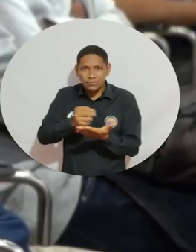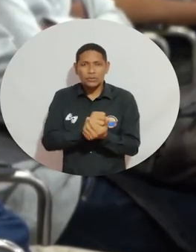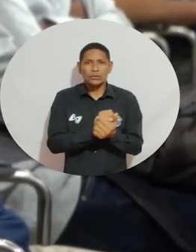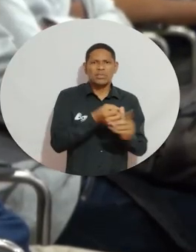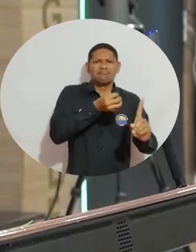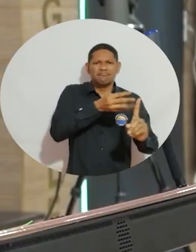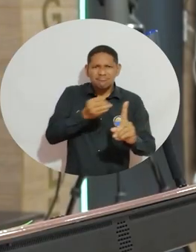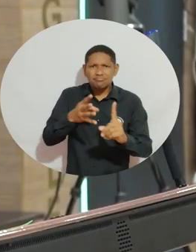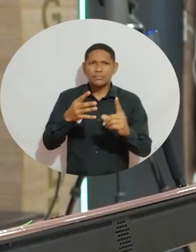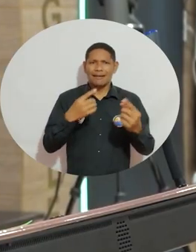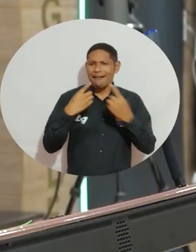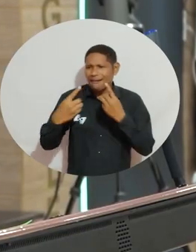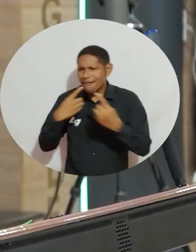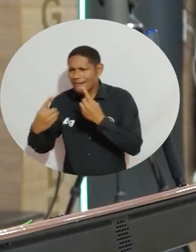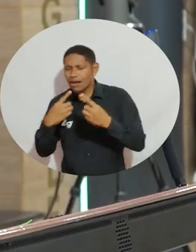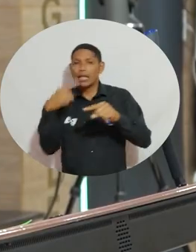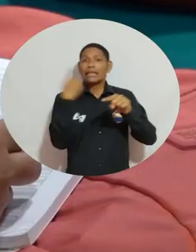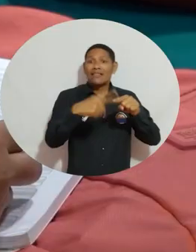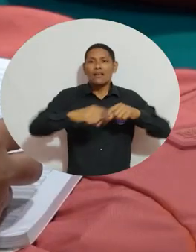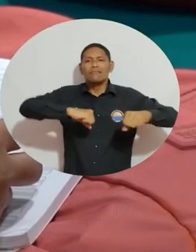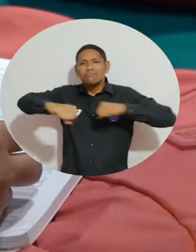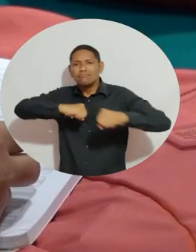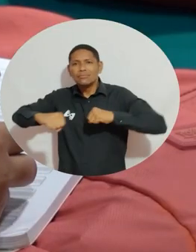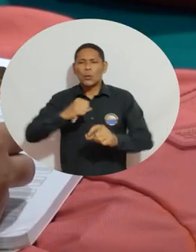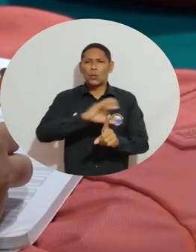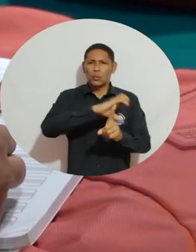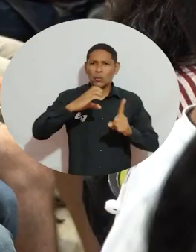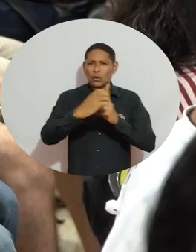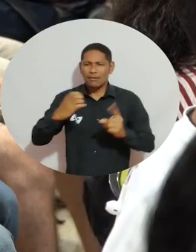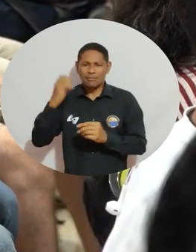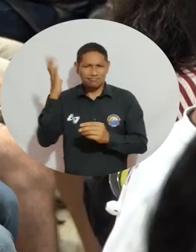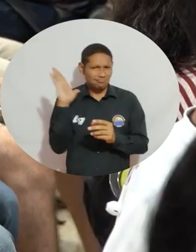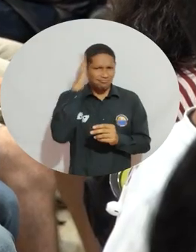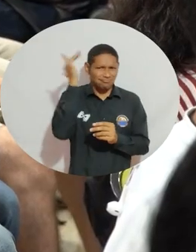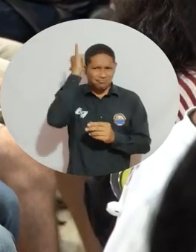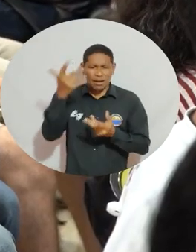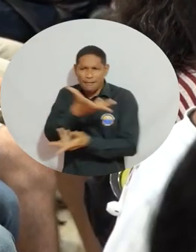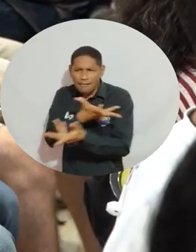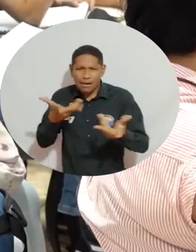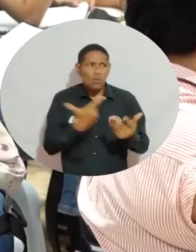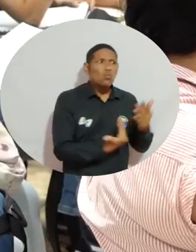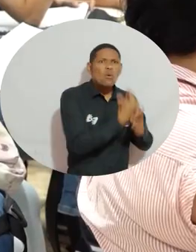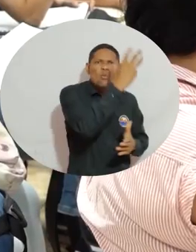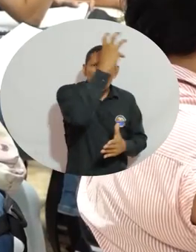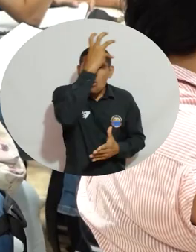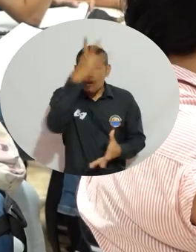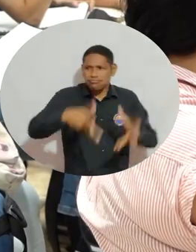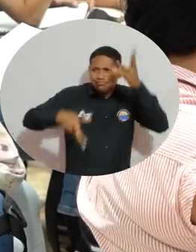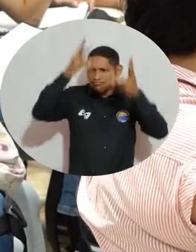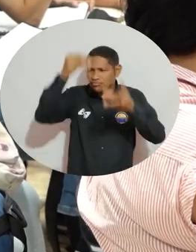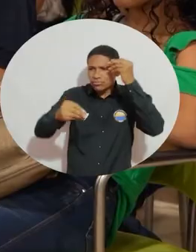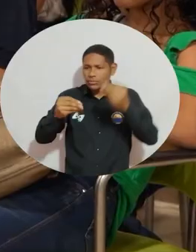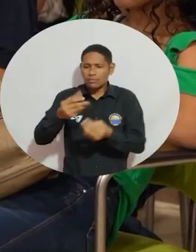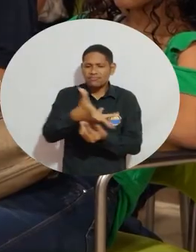con ponencias, charlas y otras actividades académicas y culturales que permitieron compartir nuevos conocimientos científicos,